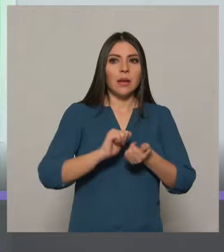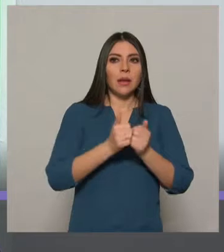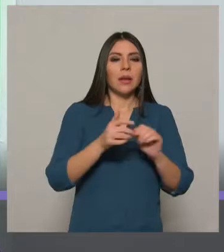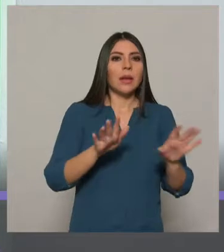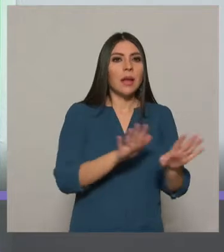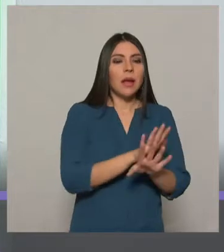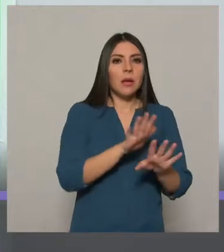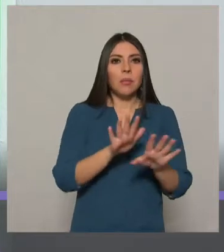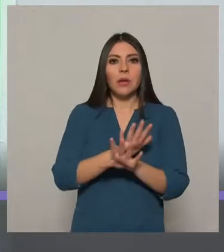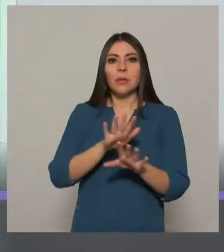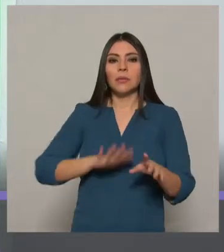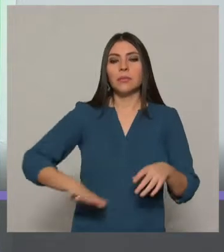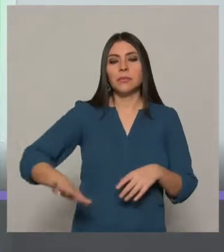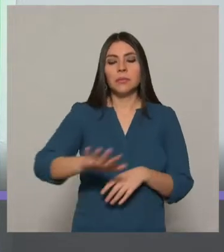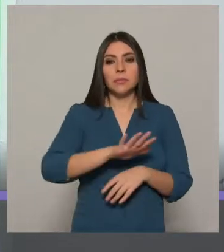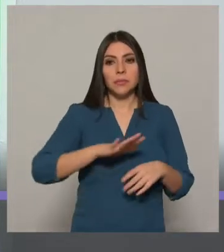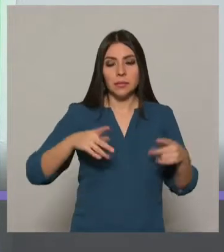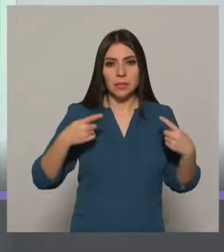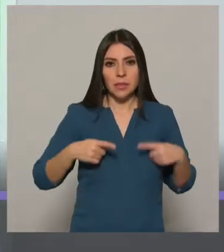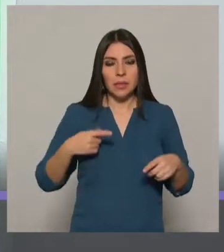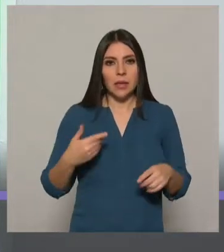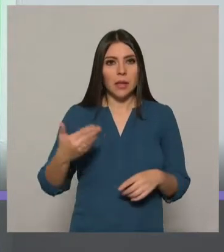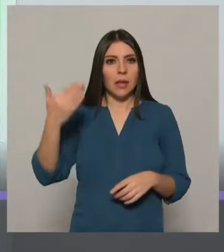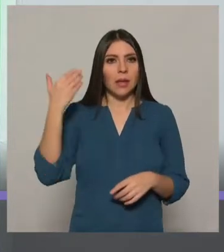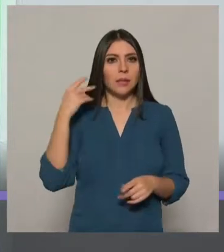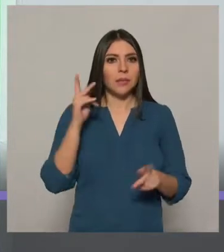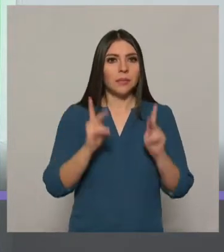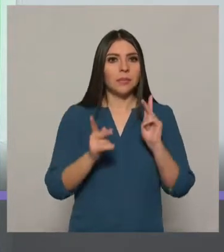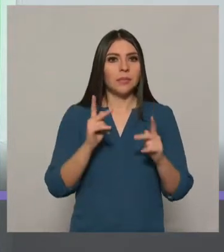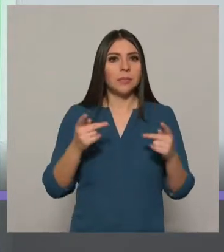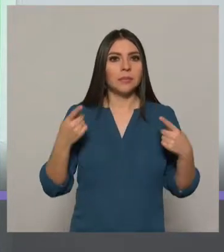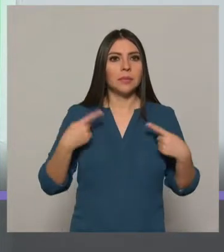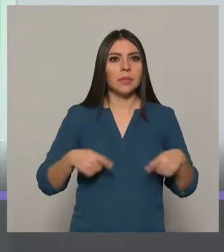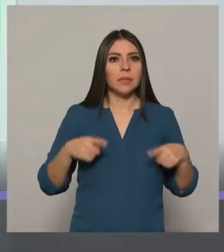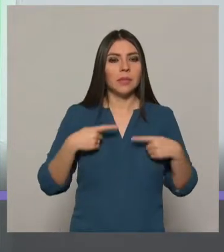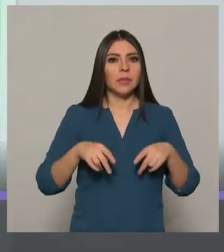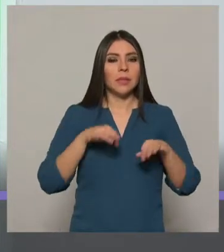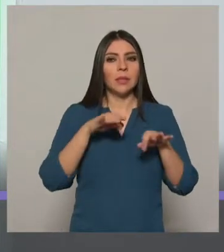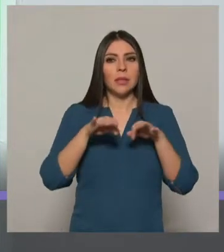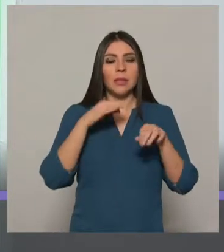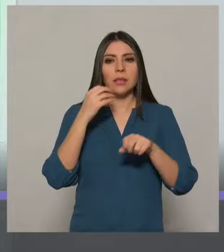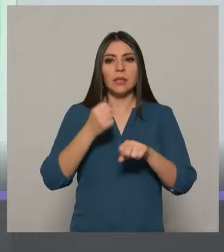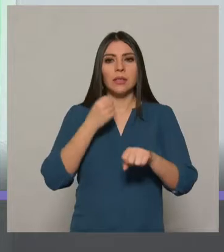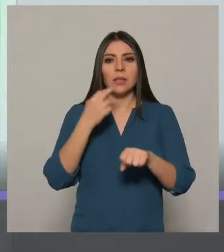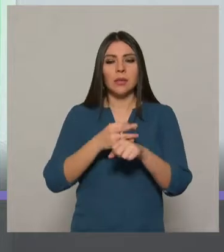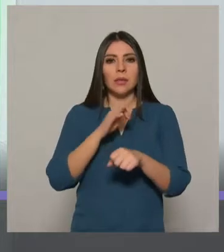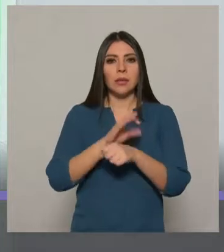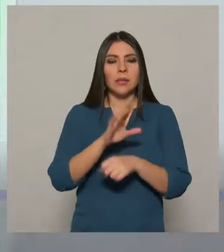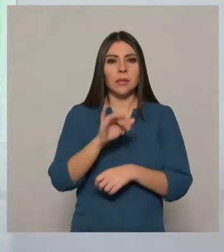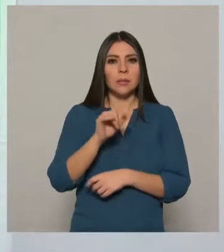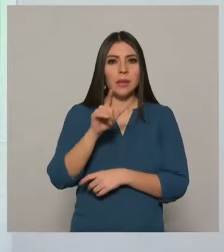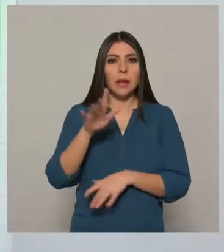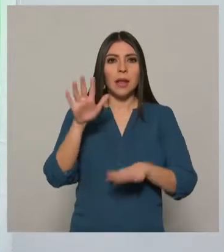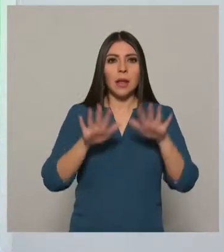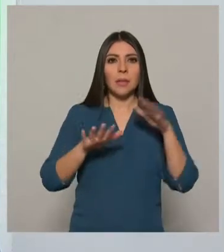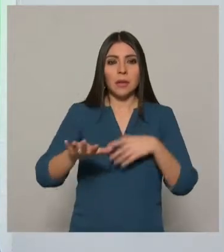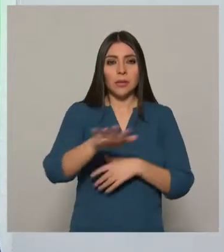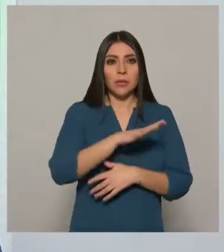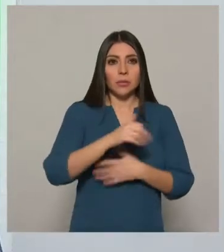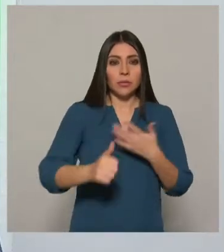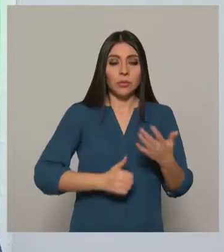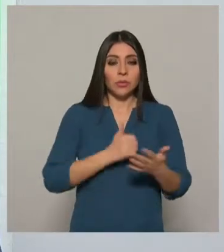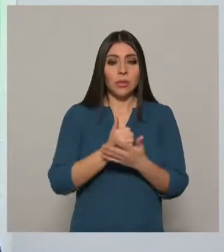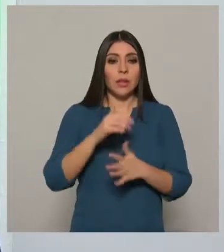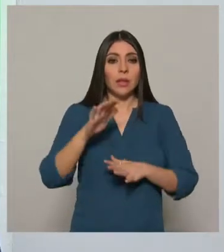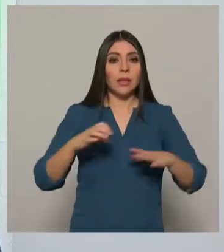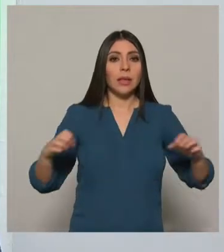resiliencia en la sociedad. Platicábamos con gente de la Secretaría, la atención de emergencias de la ciudad solamente